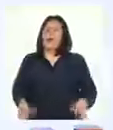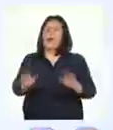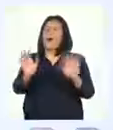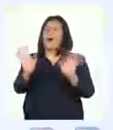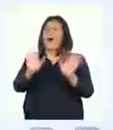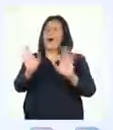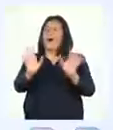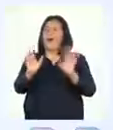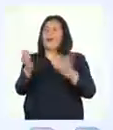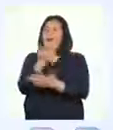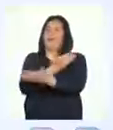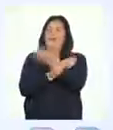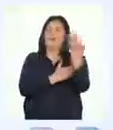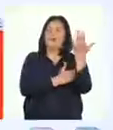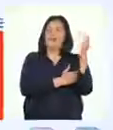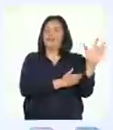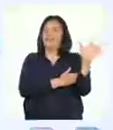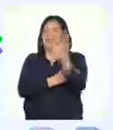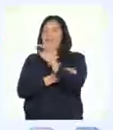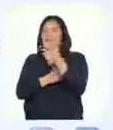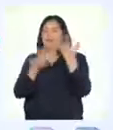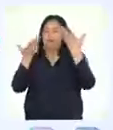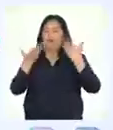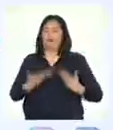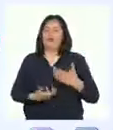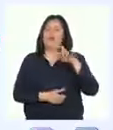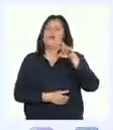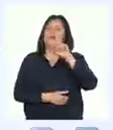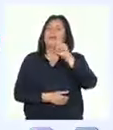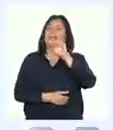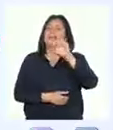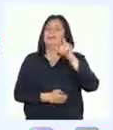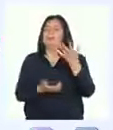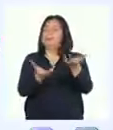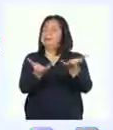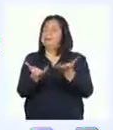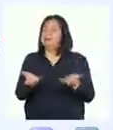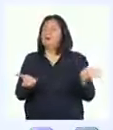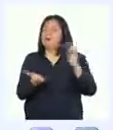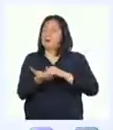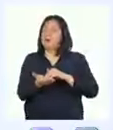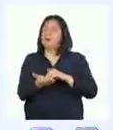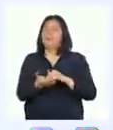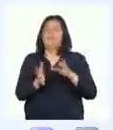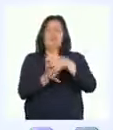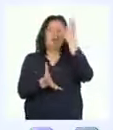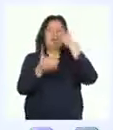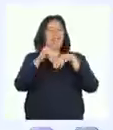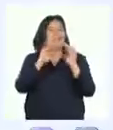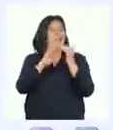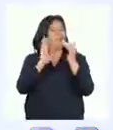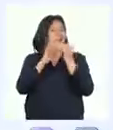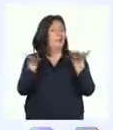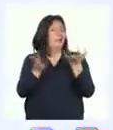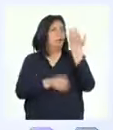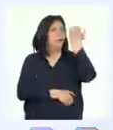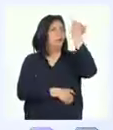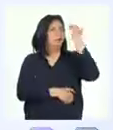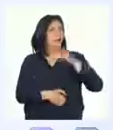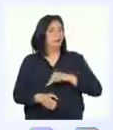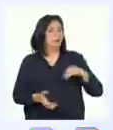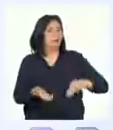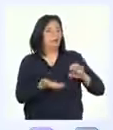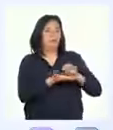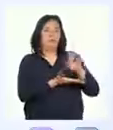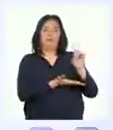Hola, hola, muy buenos días a todas y todos. Mi nombre es Patricia Barreto y les doy la bienvenida una vez más a Aprendo en Casa, una iniciativa